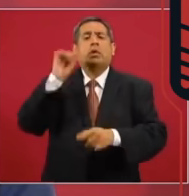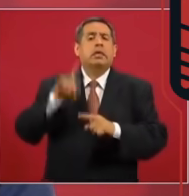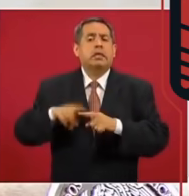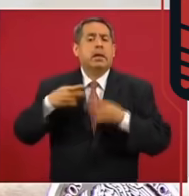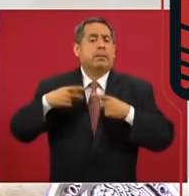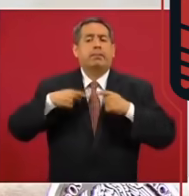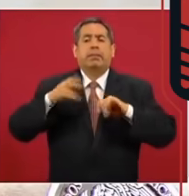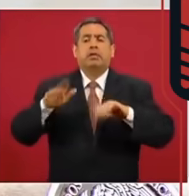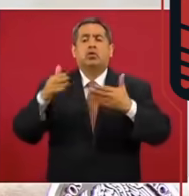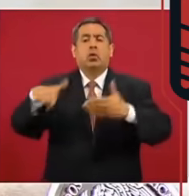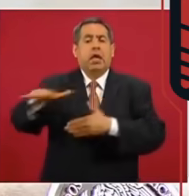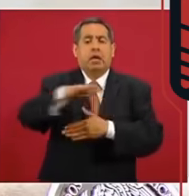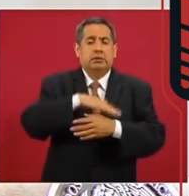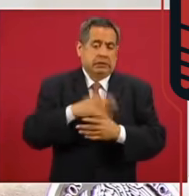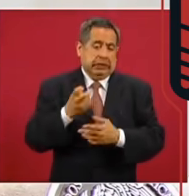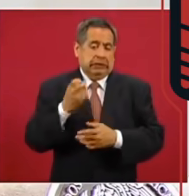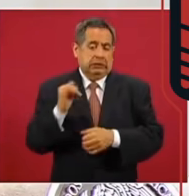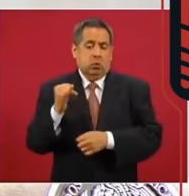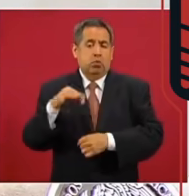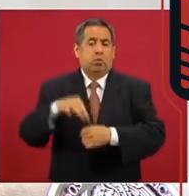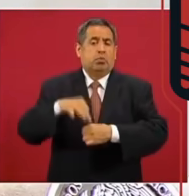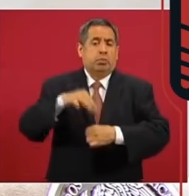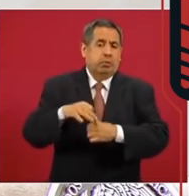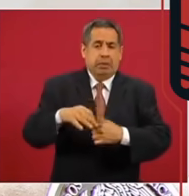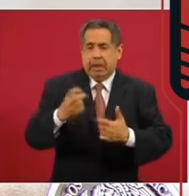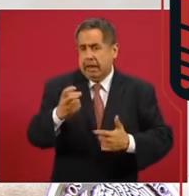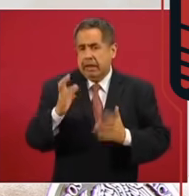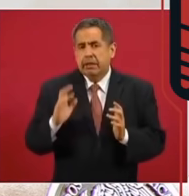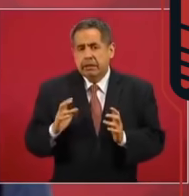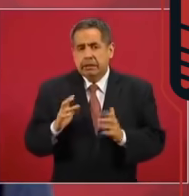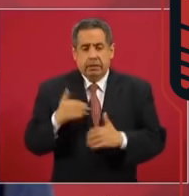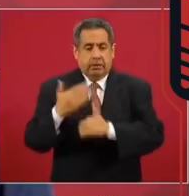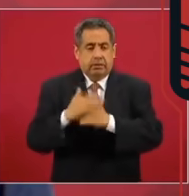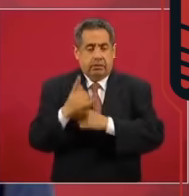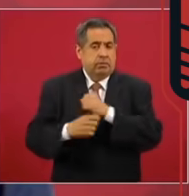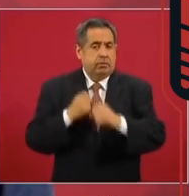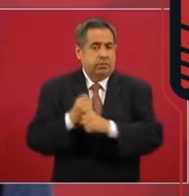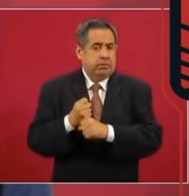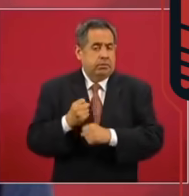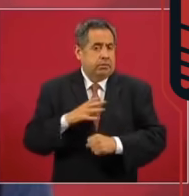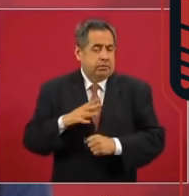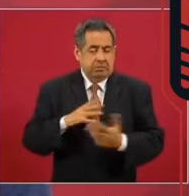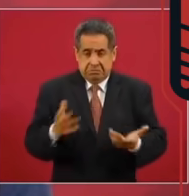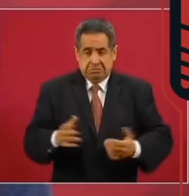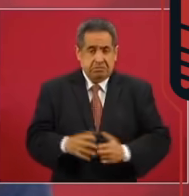en las elecciones de junio del año próximo.